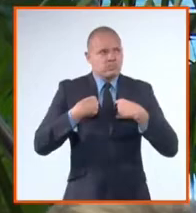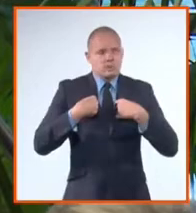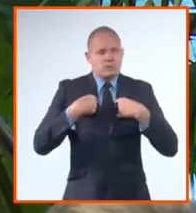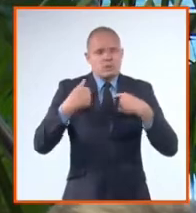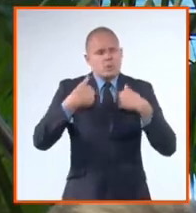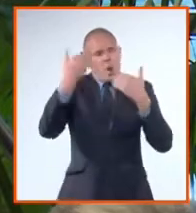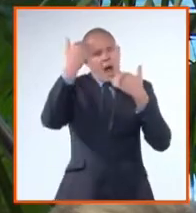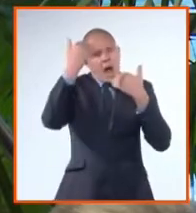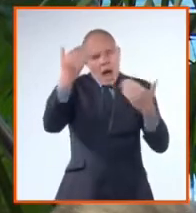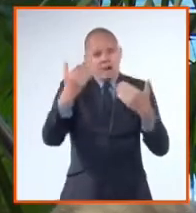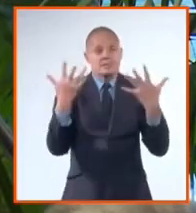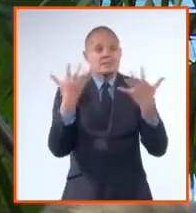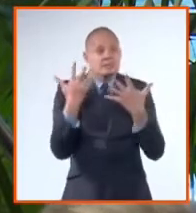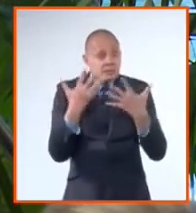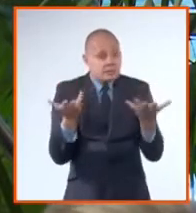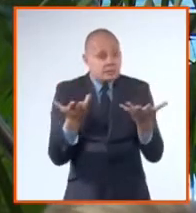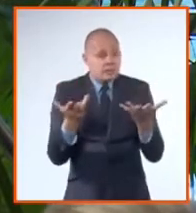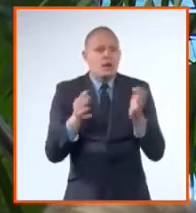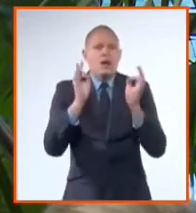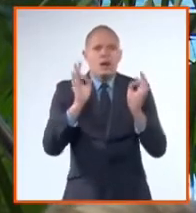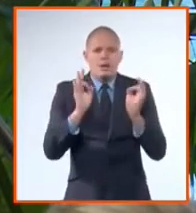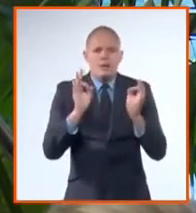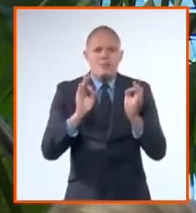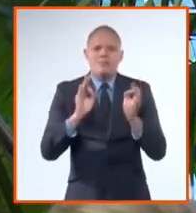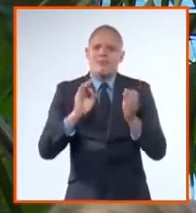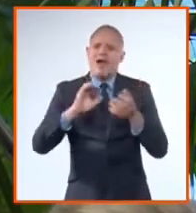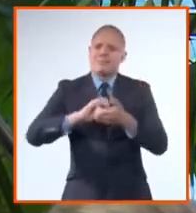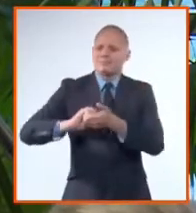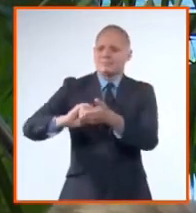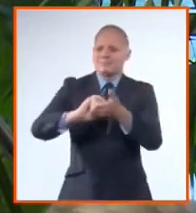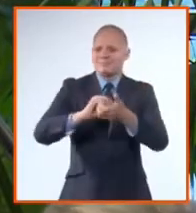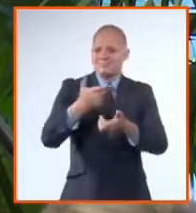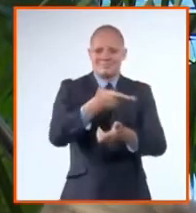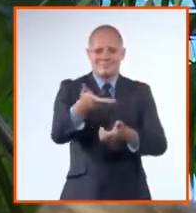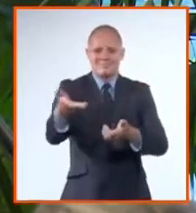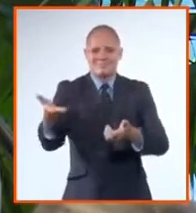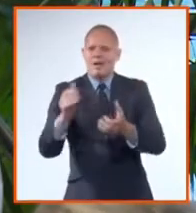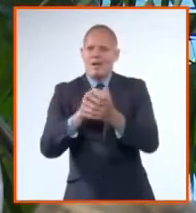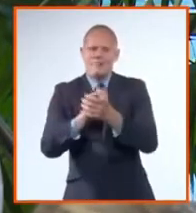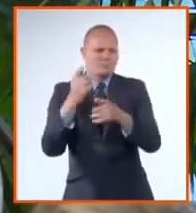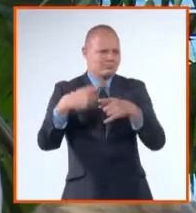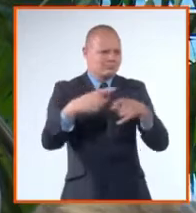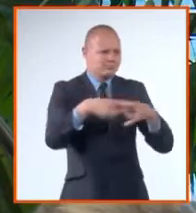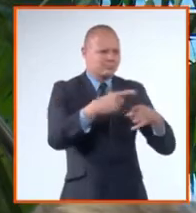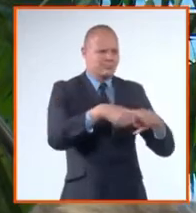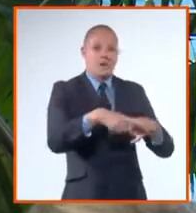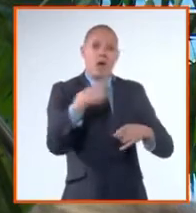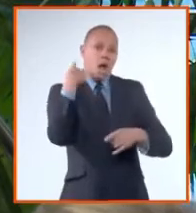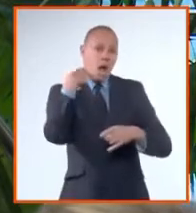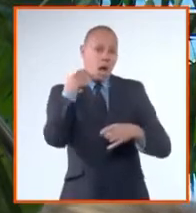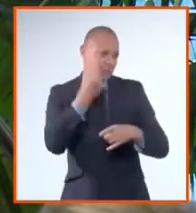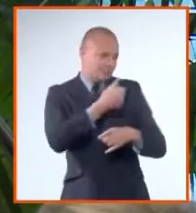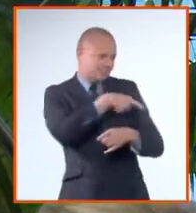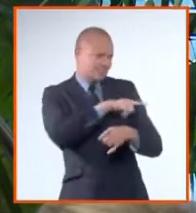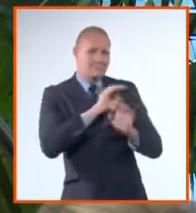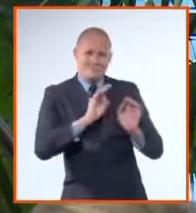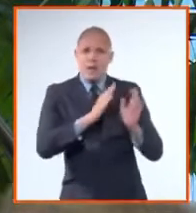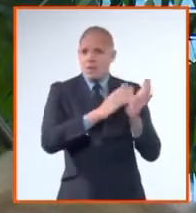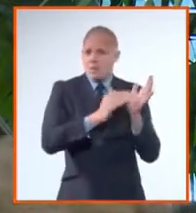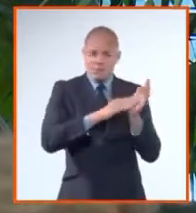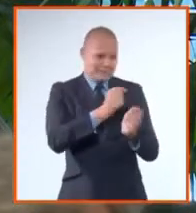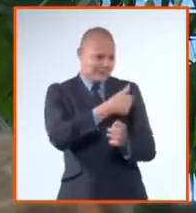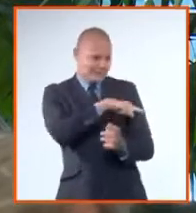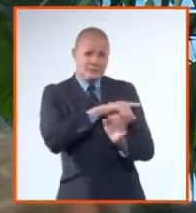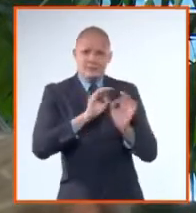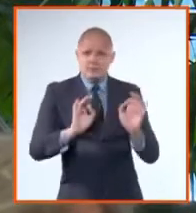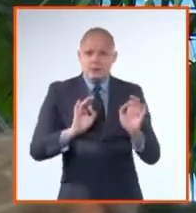por mis colegas, compañeros, por aquellos que en los últimos años en los últimos meses